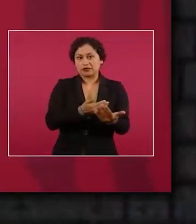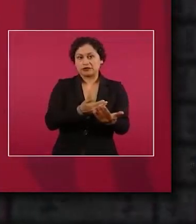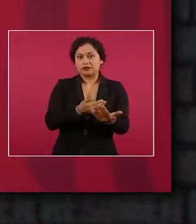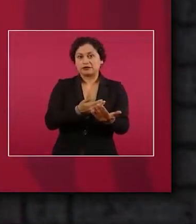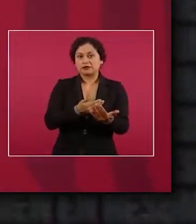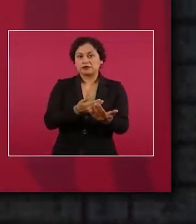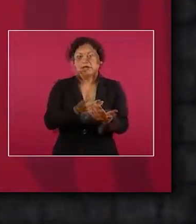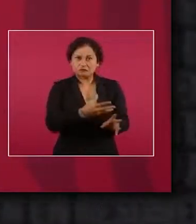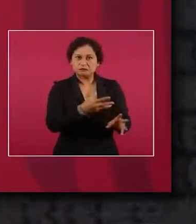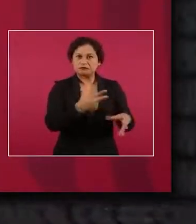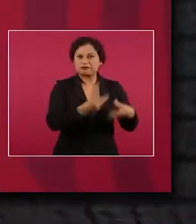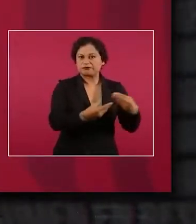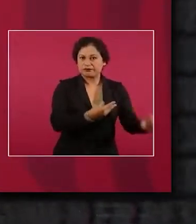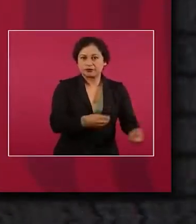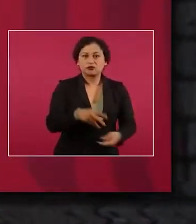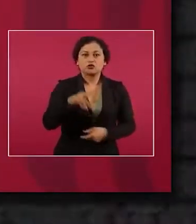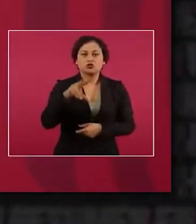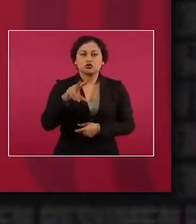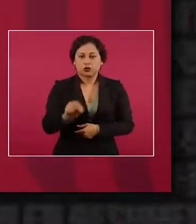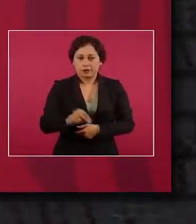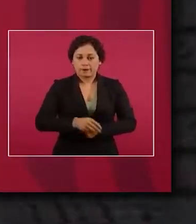enfermen a la población. ¿Pasa algo?